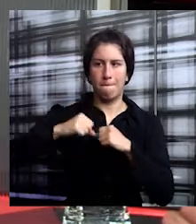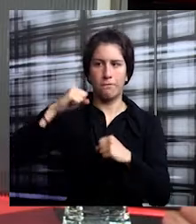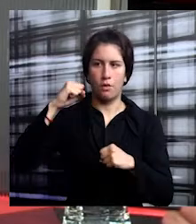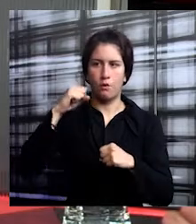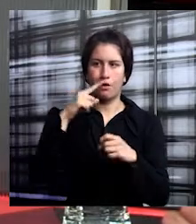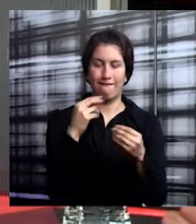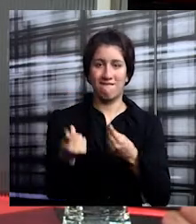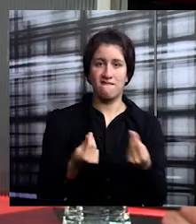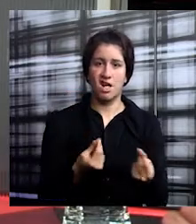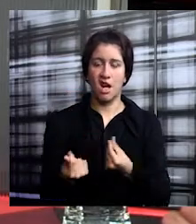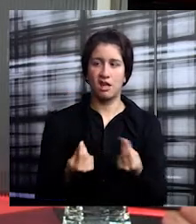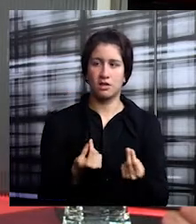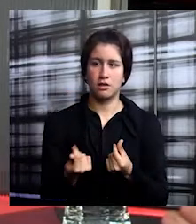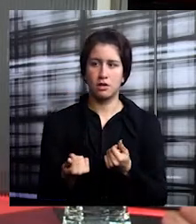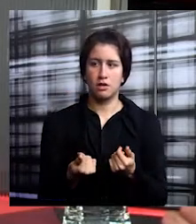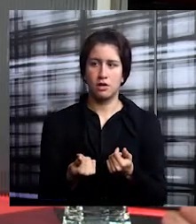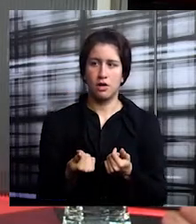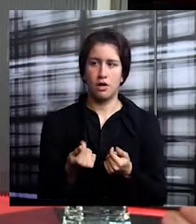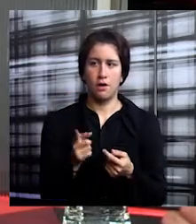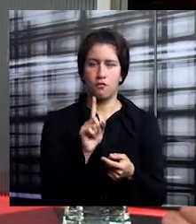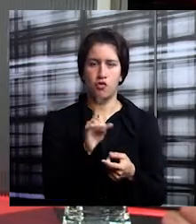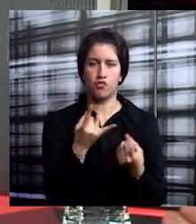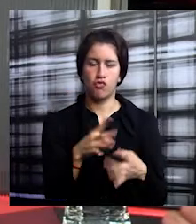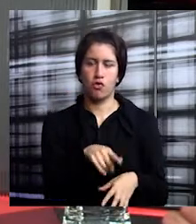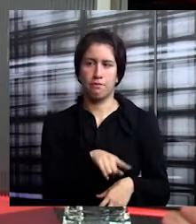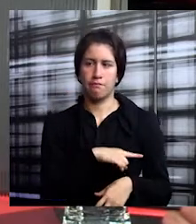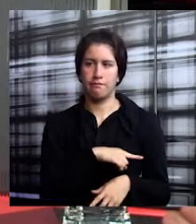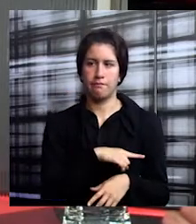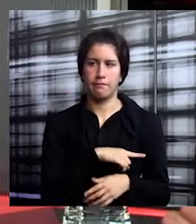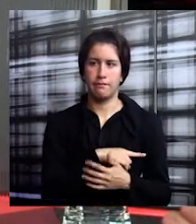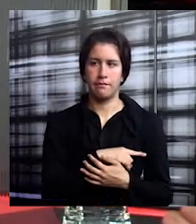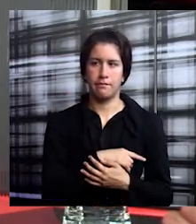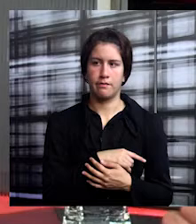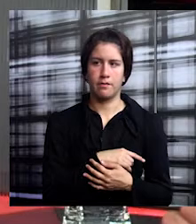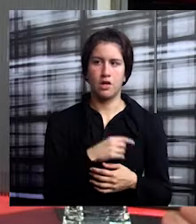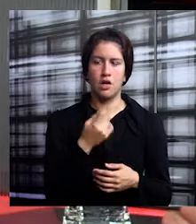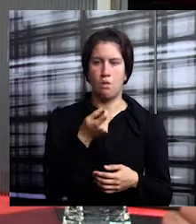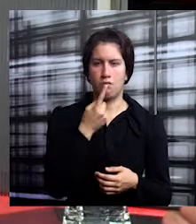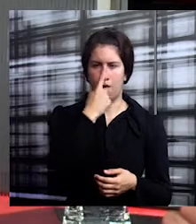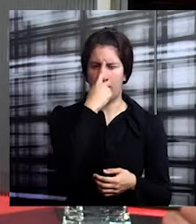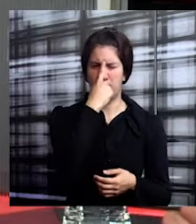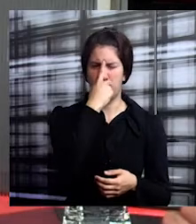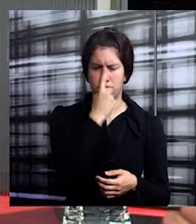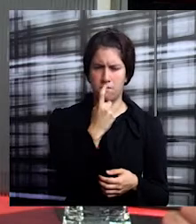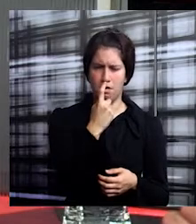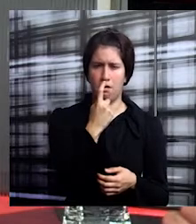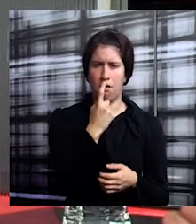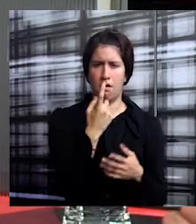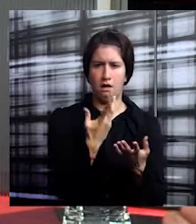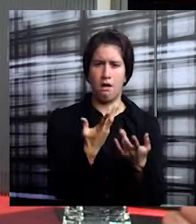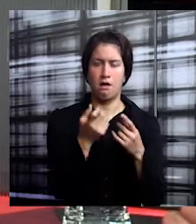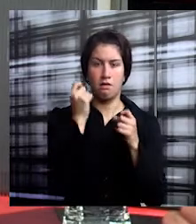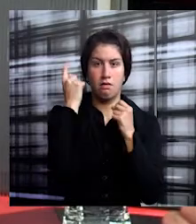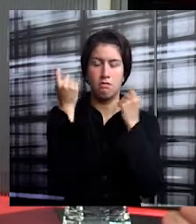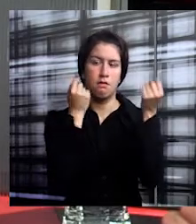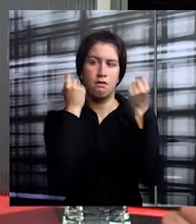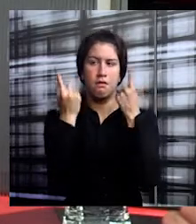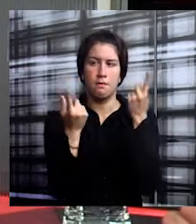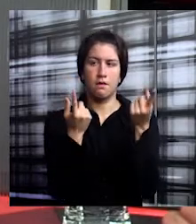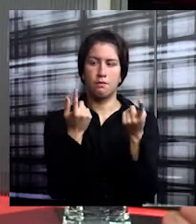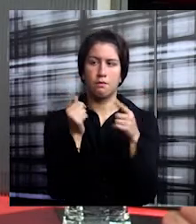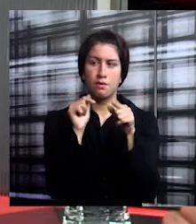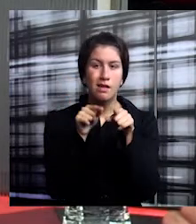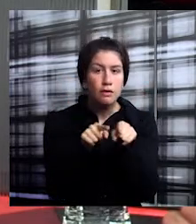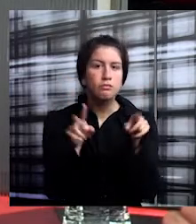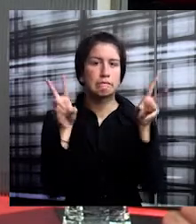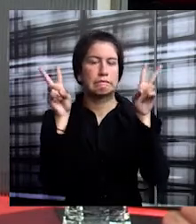para fijar una base seria de entendimiento. Y eso supone un plazo que ya está corriendo, unos 10 días desde